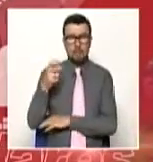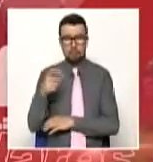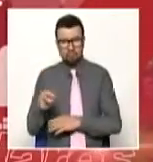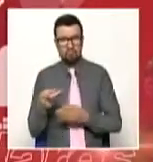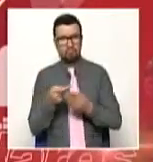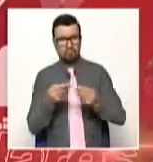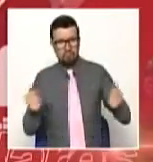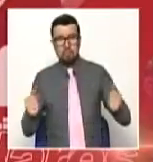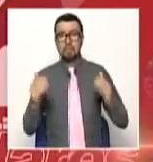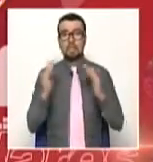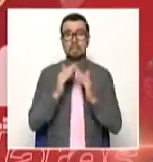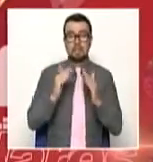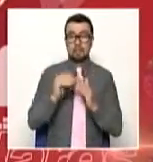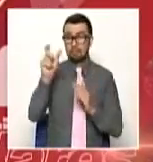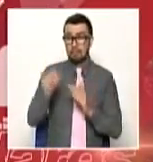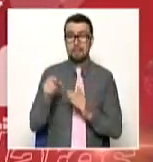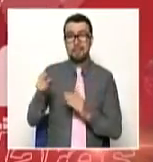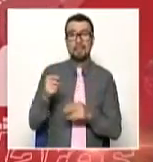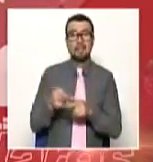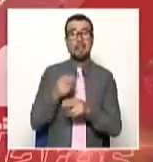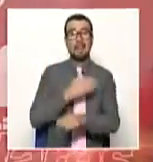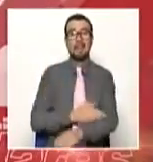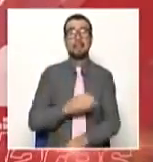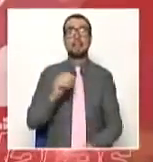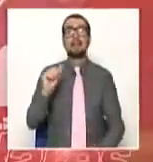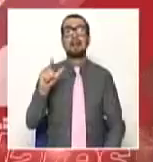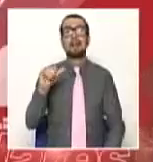dominio al narcotraficante alias Beto Gitano.